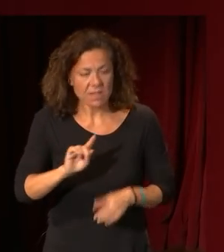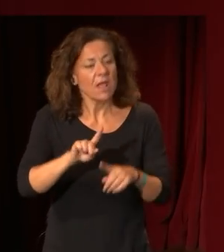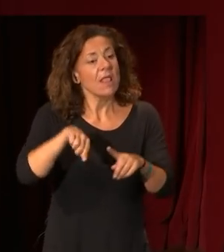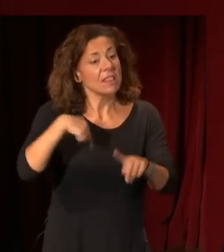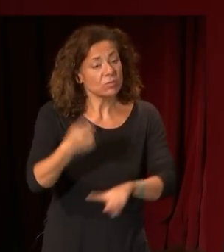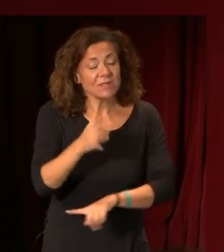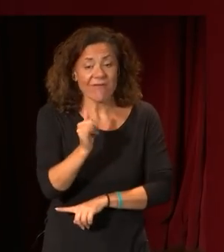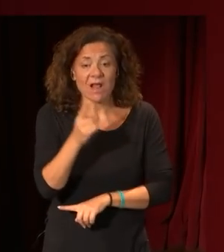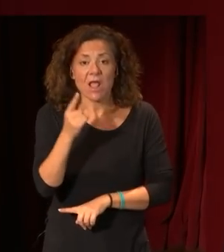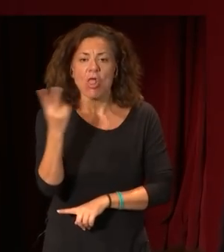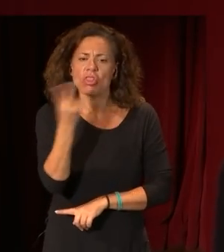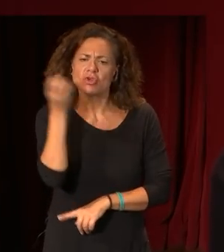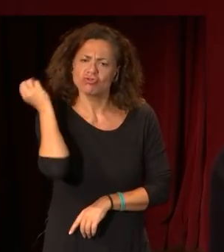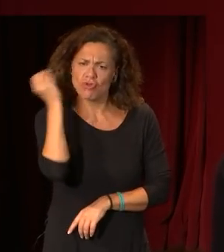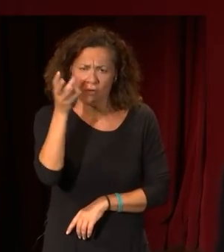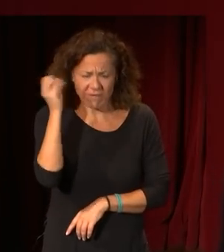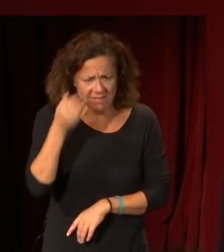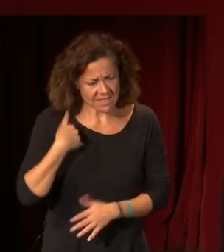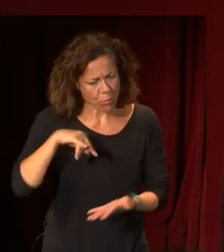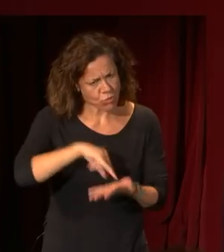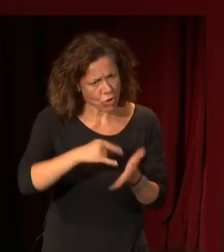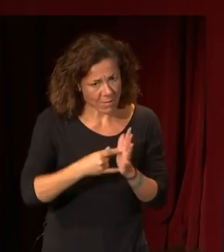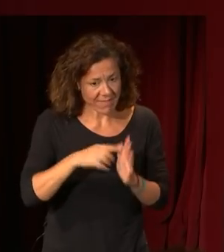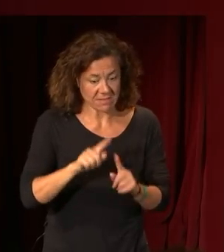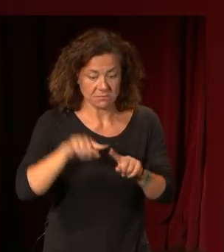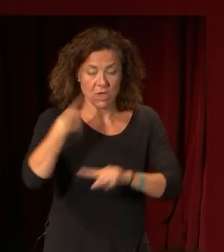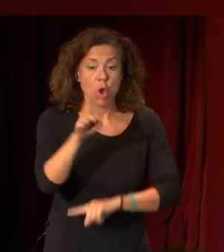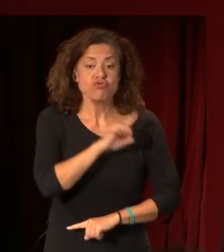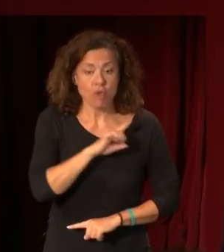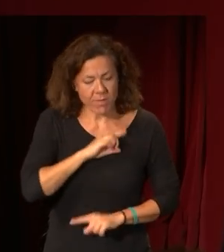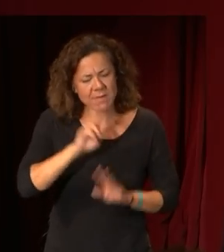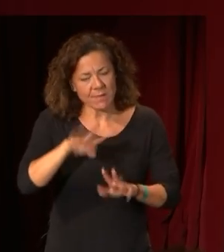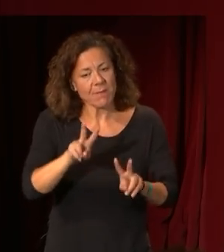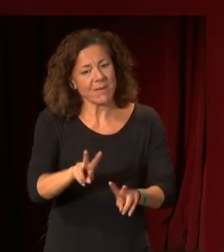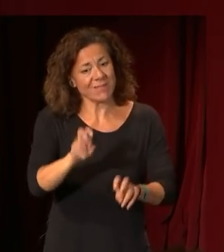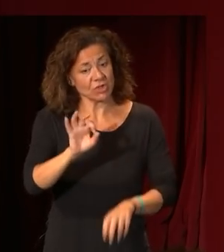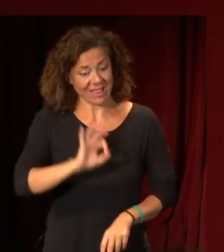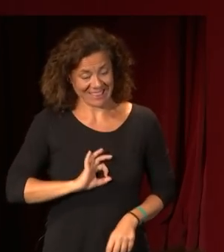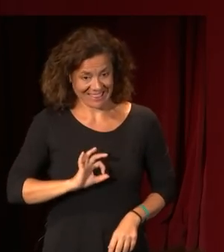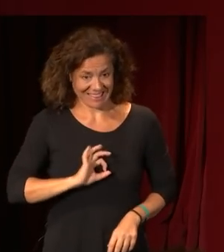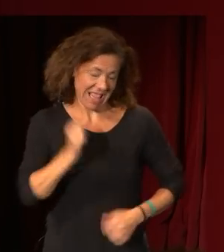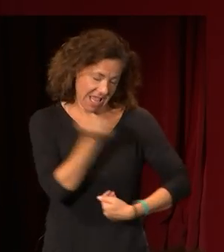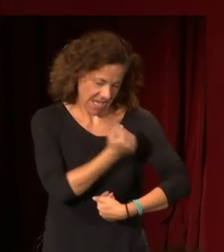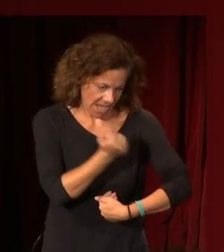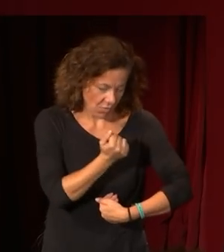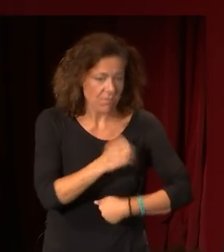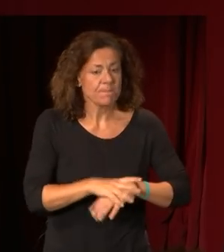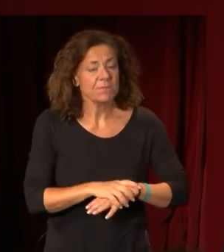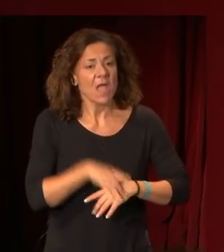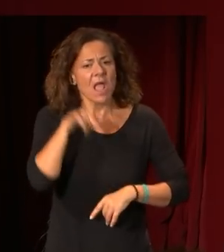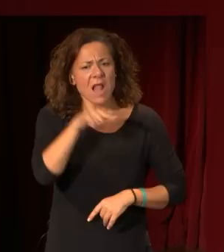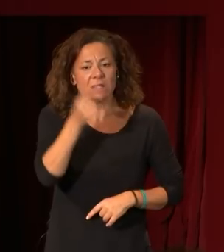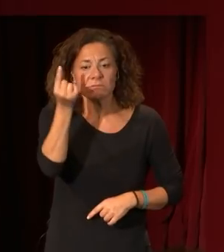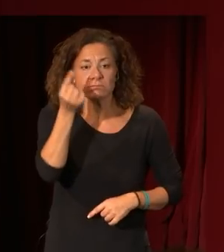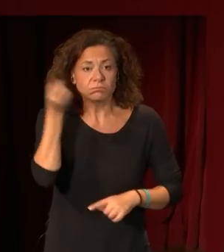varias dos conferencias más programadas para noviembre y principios de diciembre una de ellas a cargo de judith berk que es